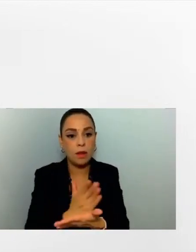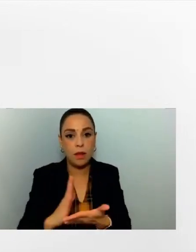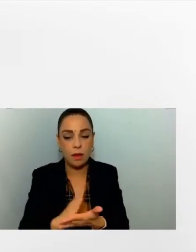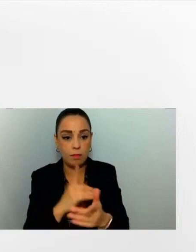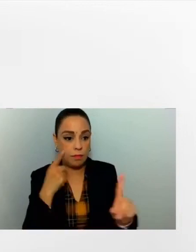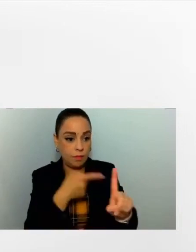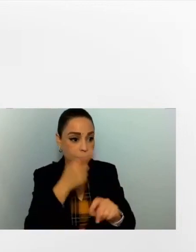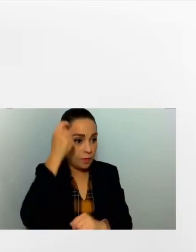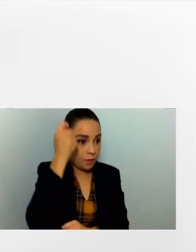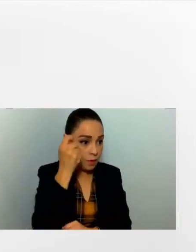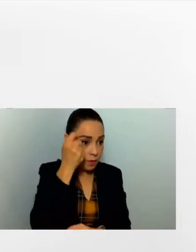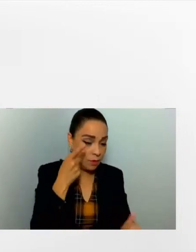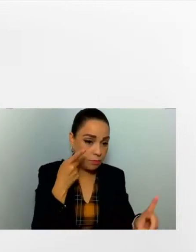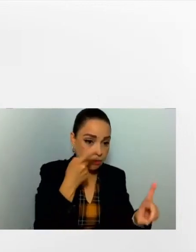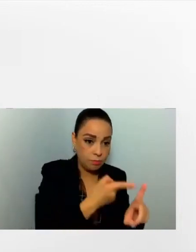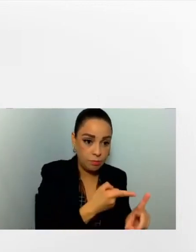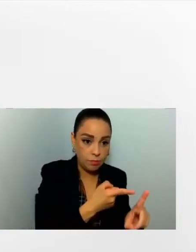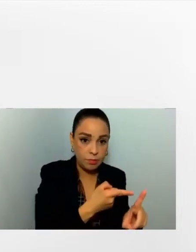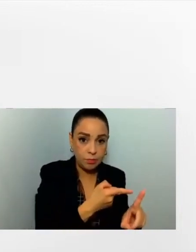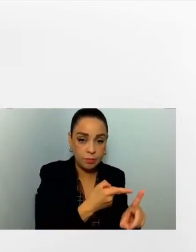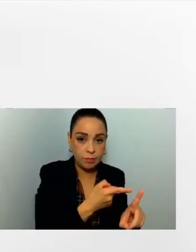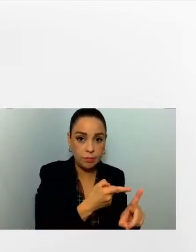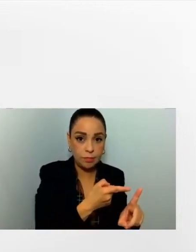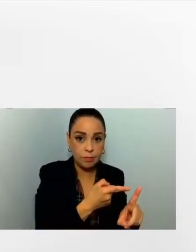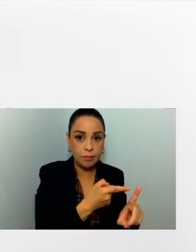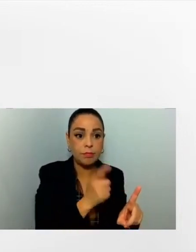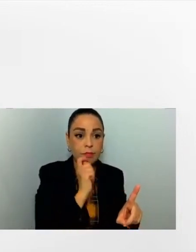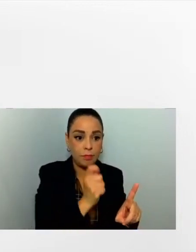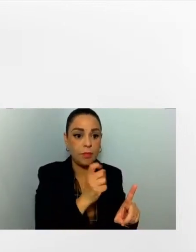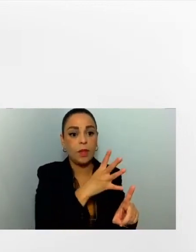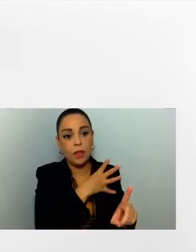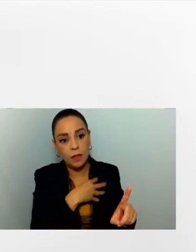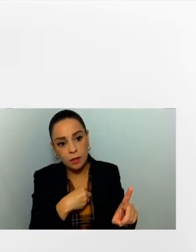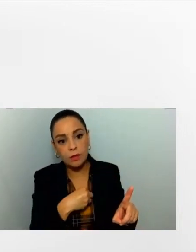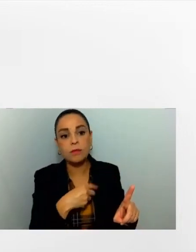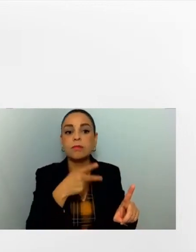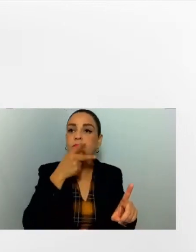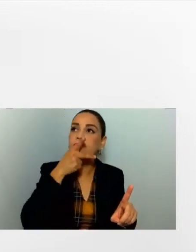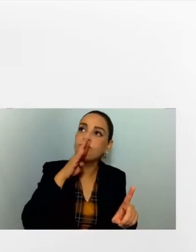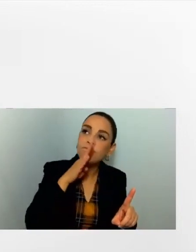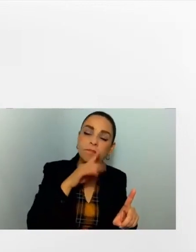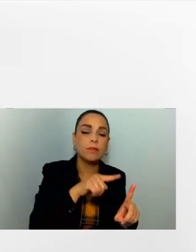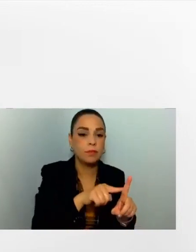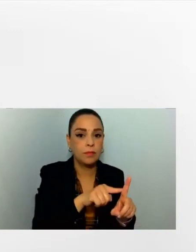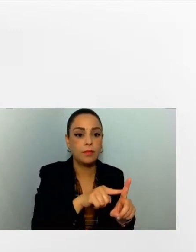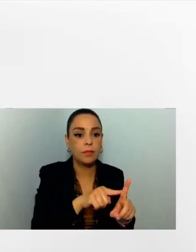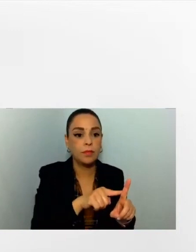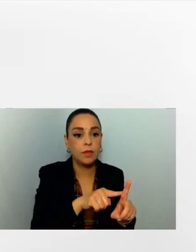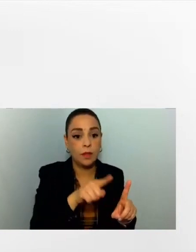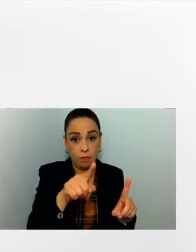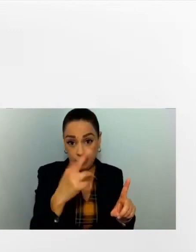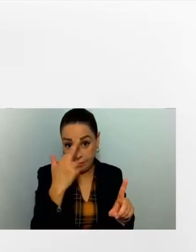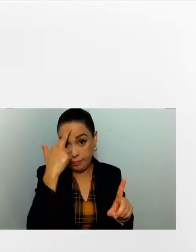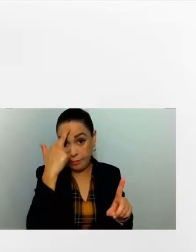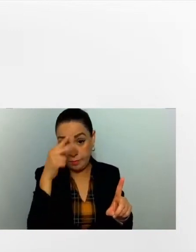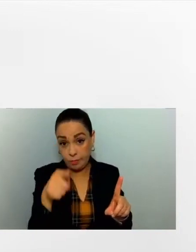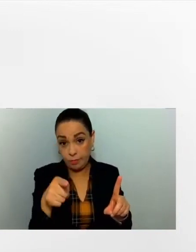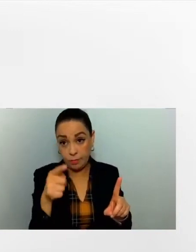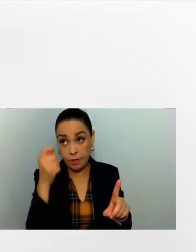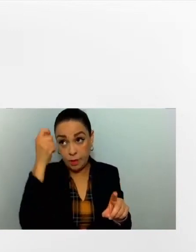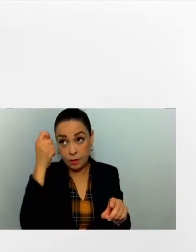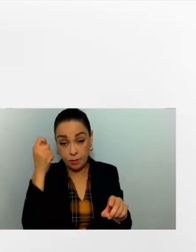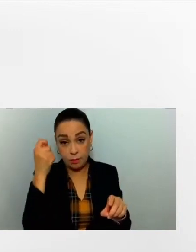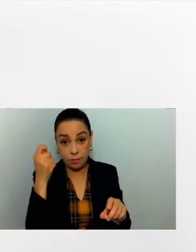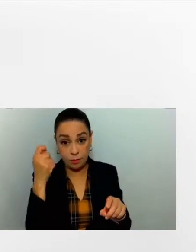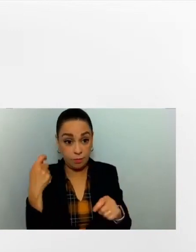como verticales entre ascendientes y descendientes. Recordemos que los alimentos son recíprocos, ¿no?